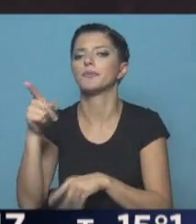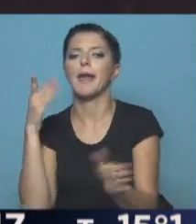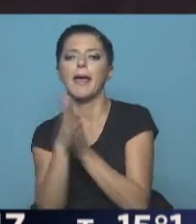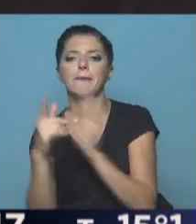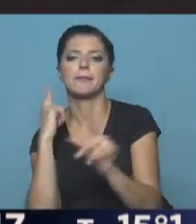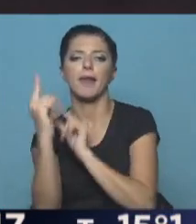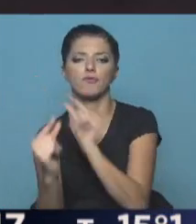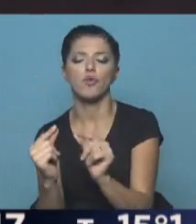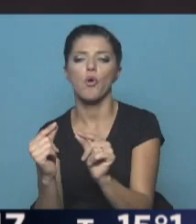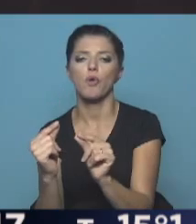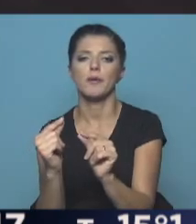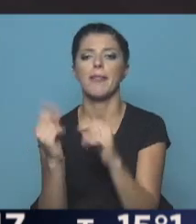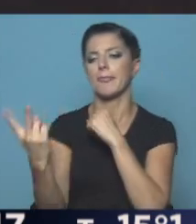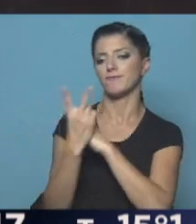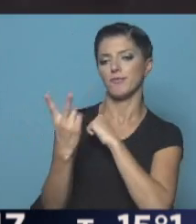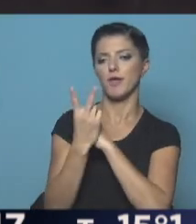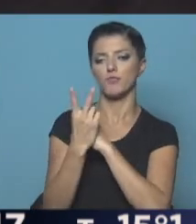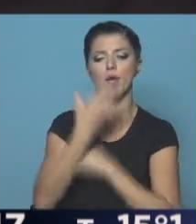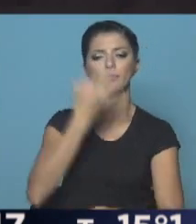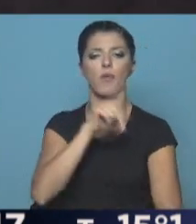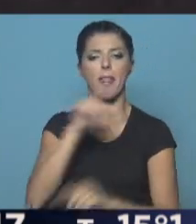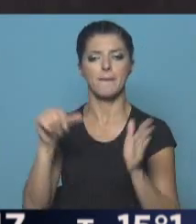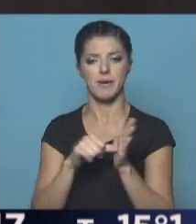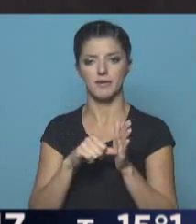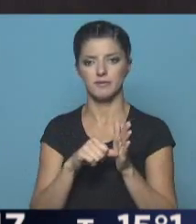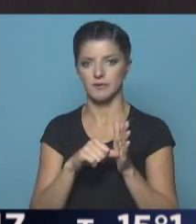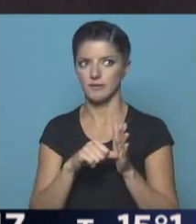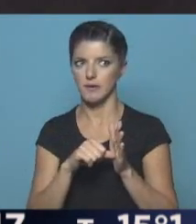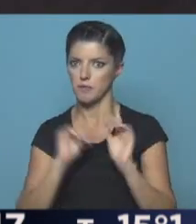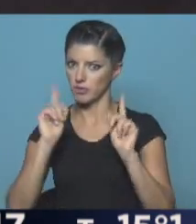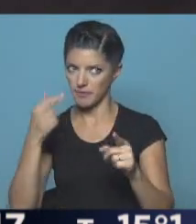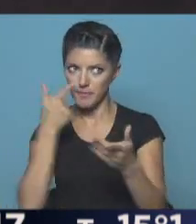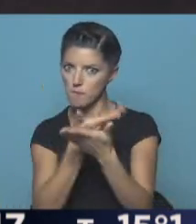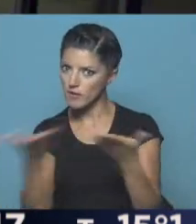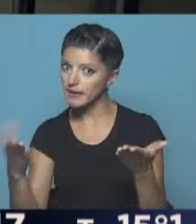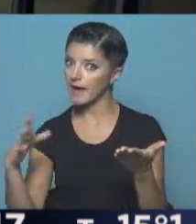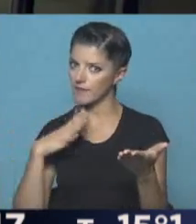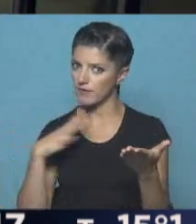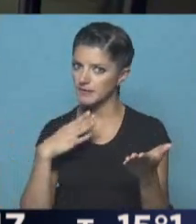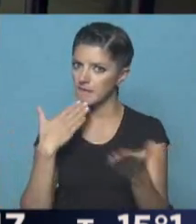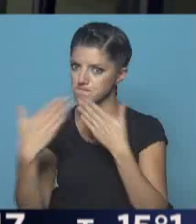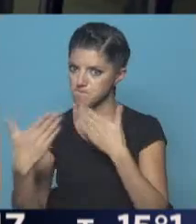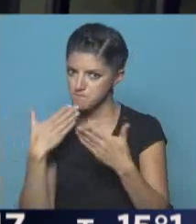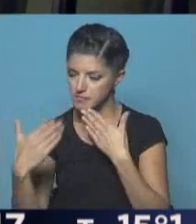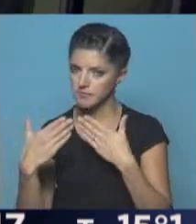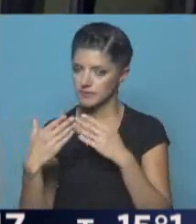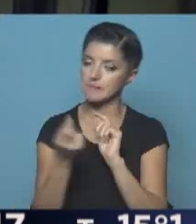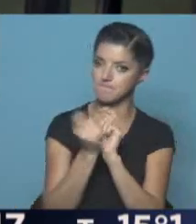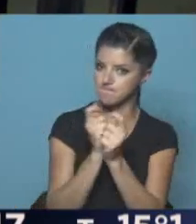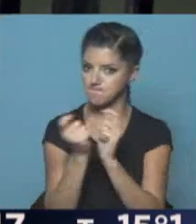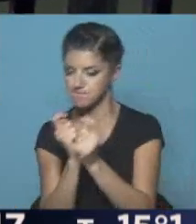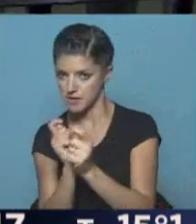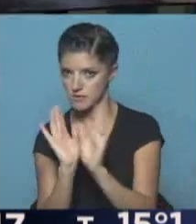base a la defensa de la seguridad, te está marcando que es un debate que todavía está vivo, se mueve mucho